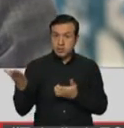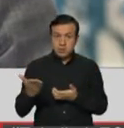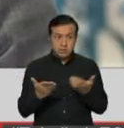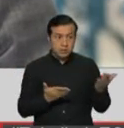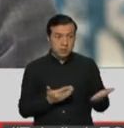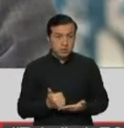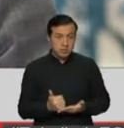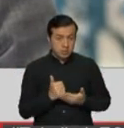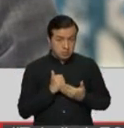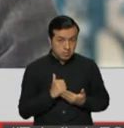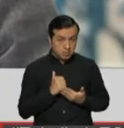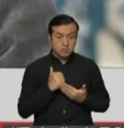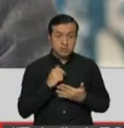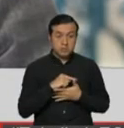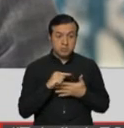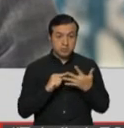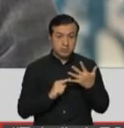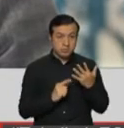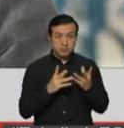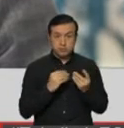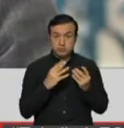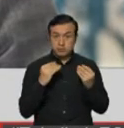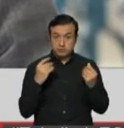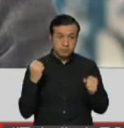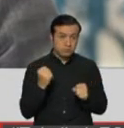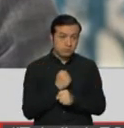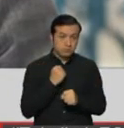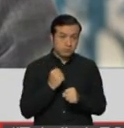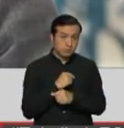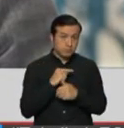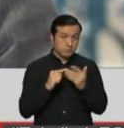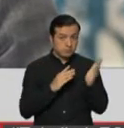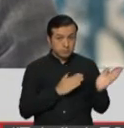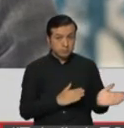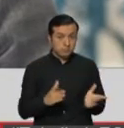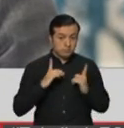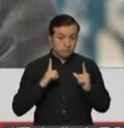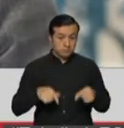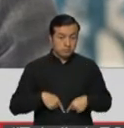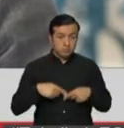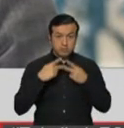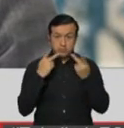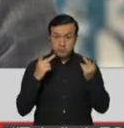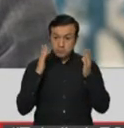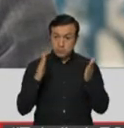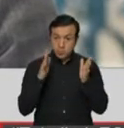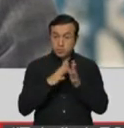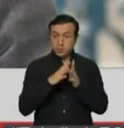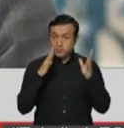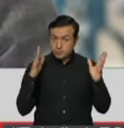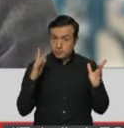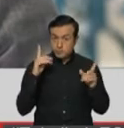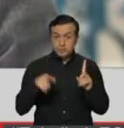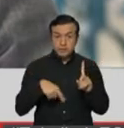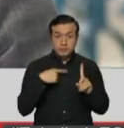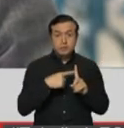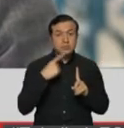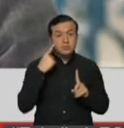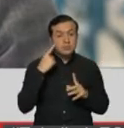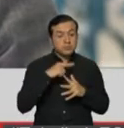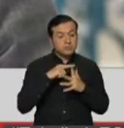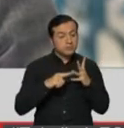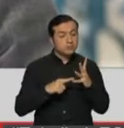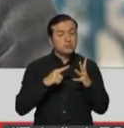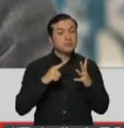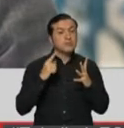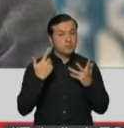las autoridades y para los funcionarios que trabajan en la materia de salud pública, quiero decir. Pero hay otros ámbitos de cooperación que también